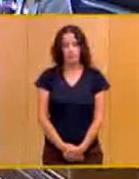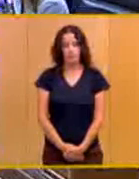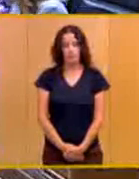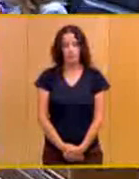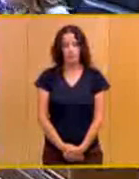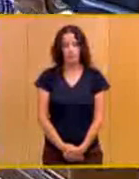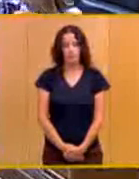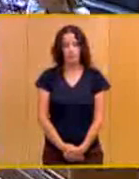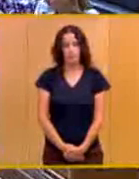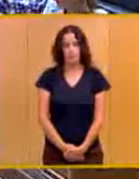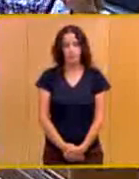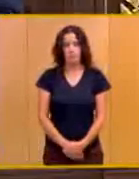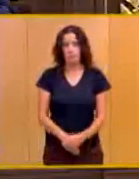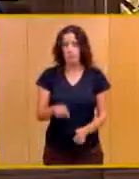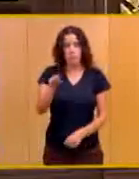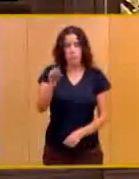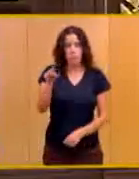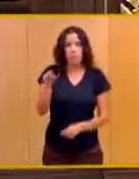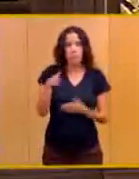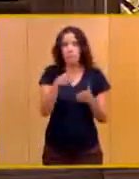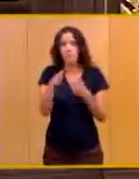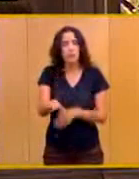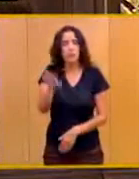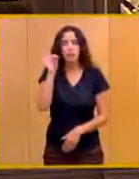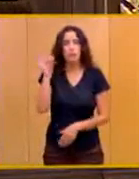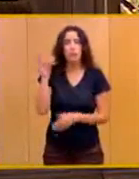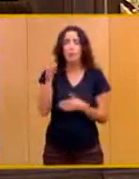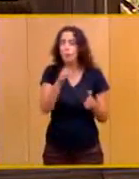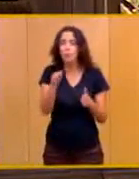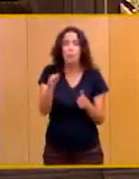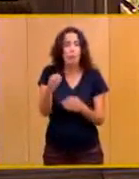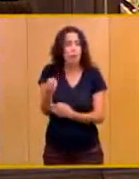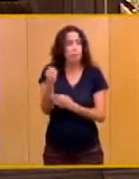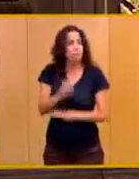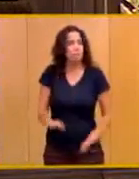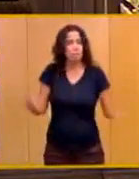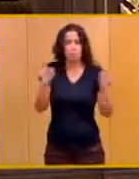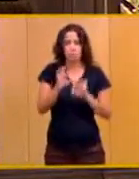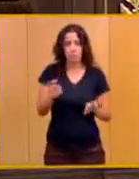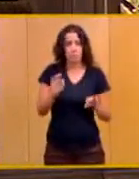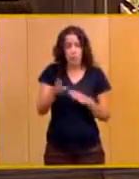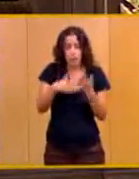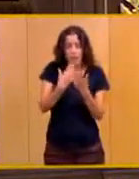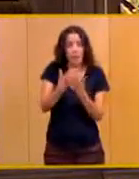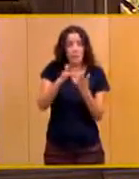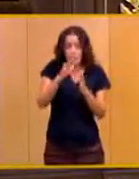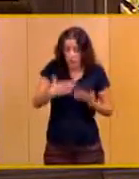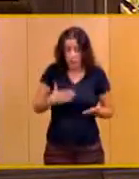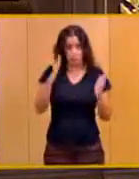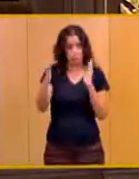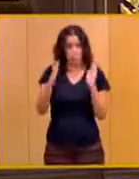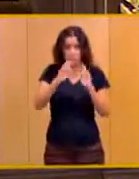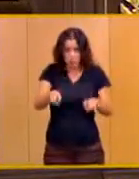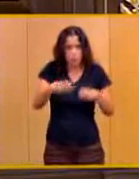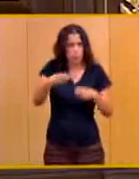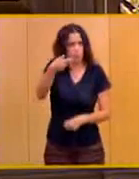usted ha elegido el camino, no arrimar el hombro, ni aún en este momento de reformas